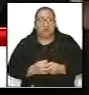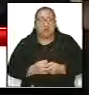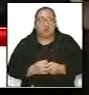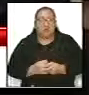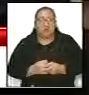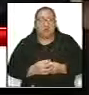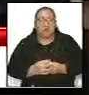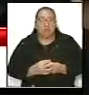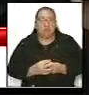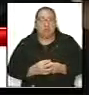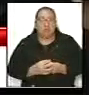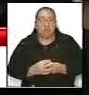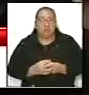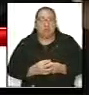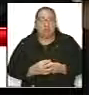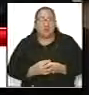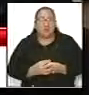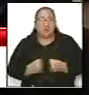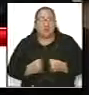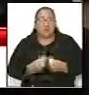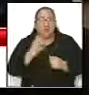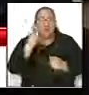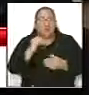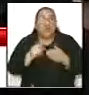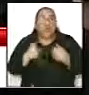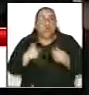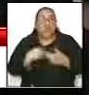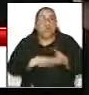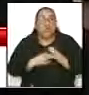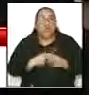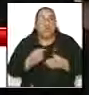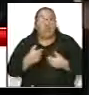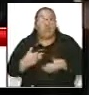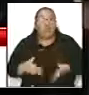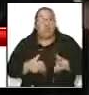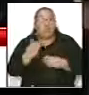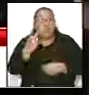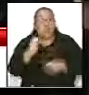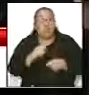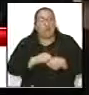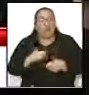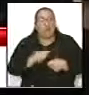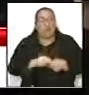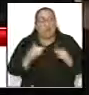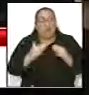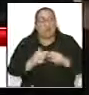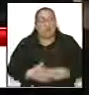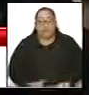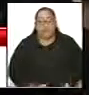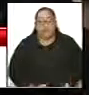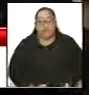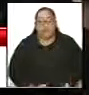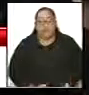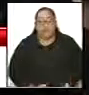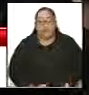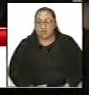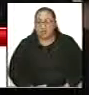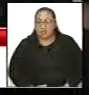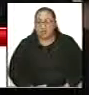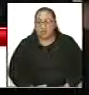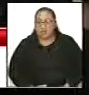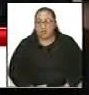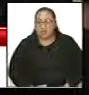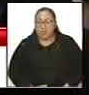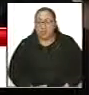experiencias que se tienen. La suerte de poder caminar 20 metros en mi caso, tocar la puerta sobre